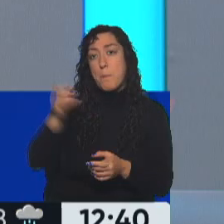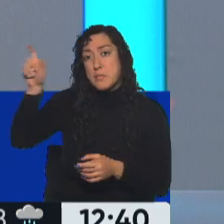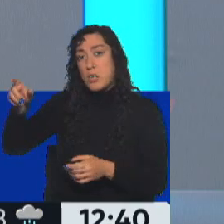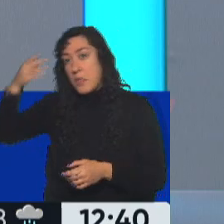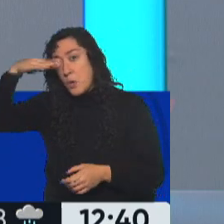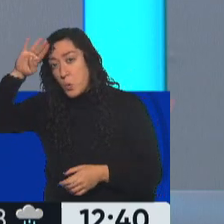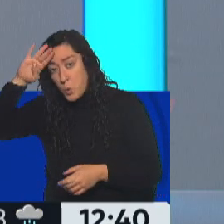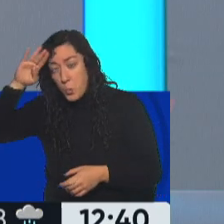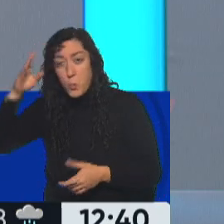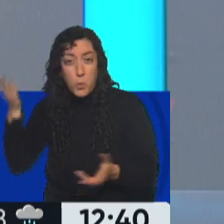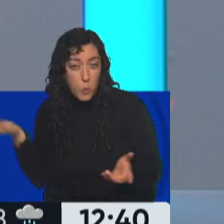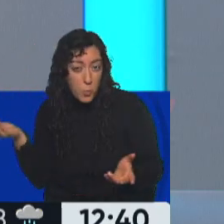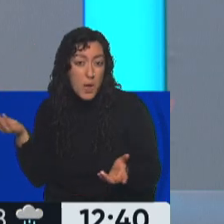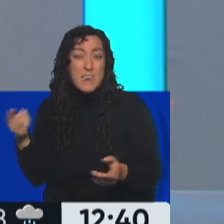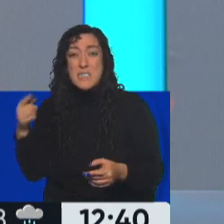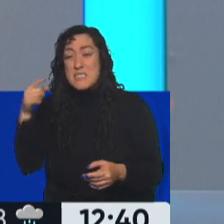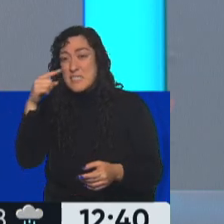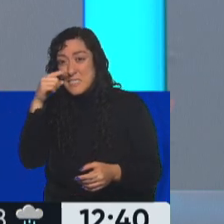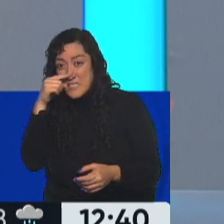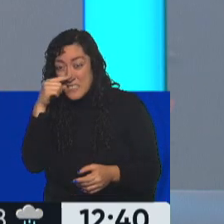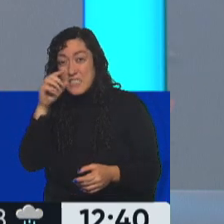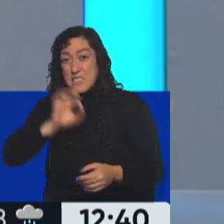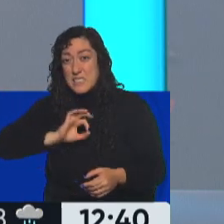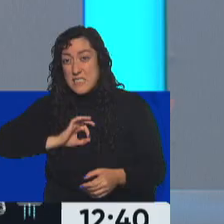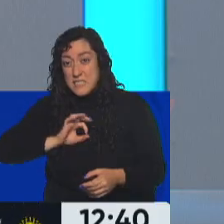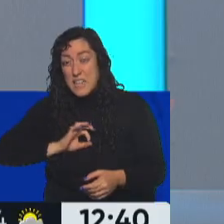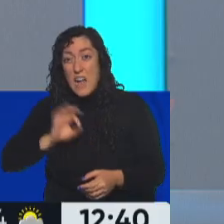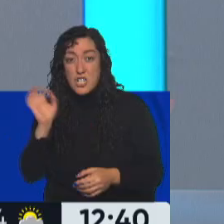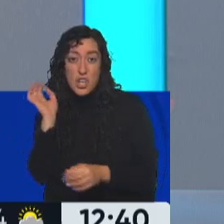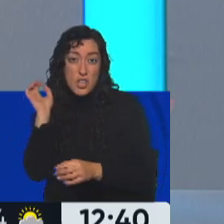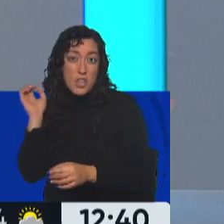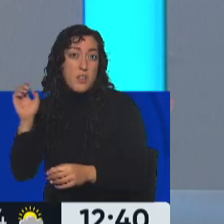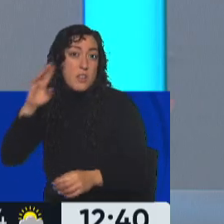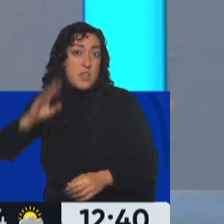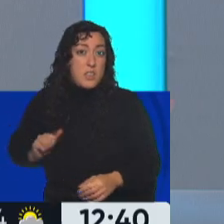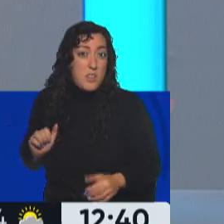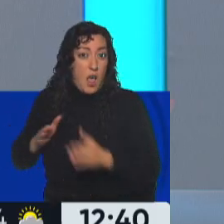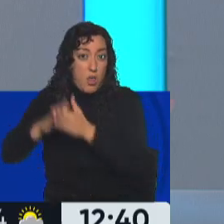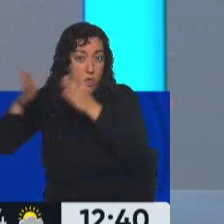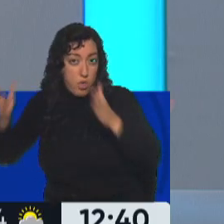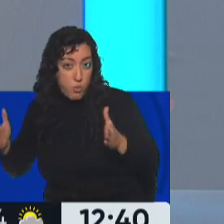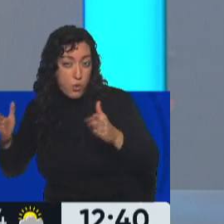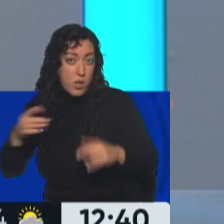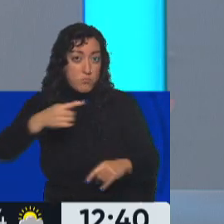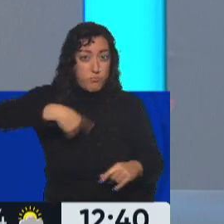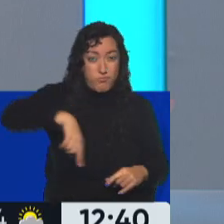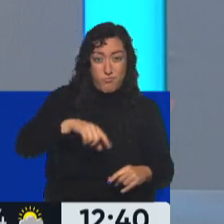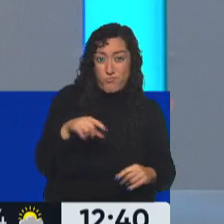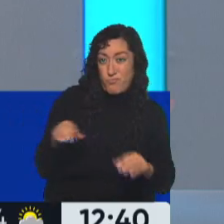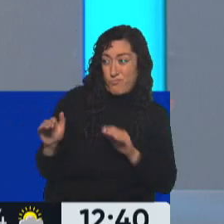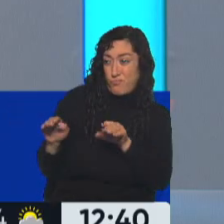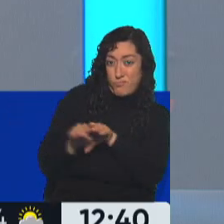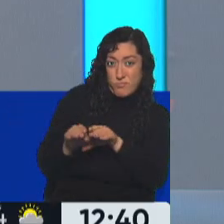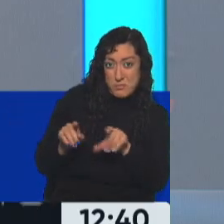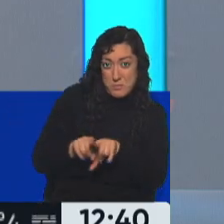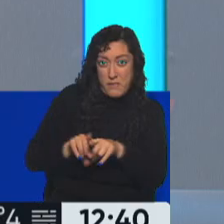Un cubano después de 7 décadas de dictadura. Entonces, ¿cómo puede ser que Argentina llevó el salario del argentino viviendo en democracia